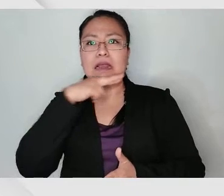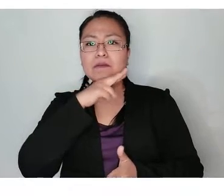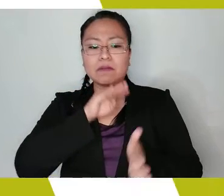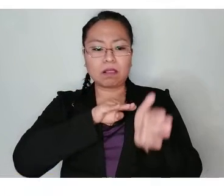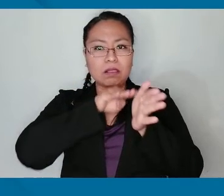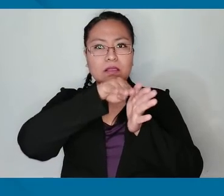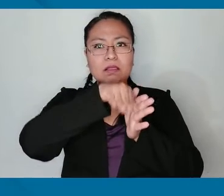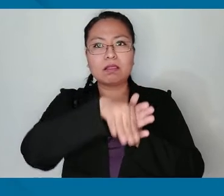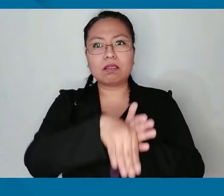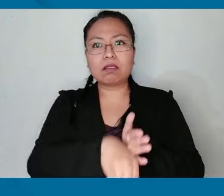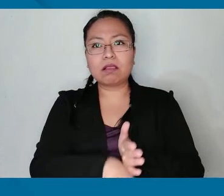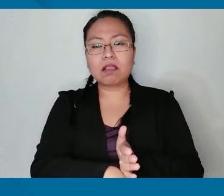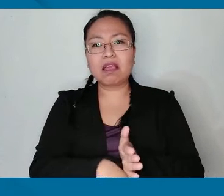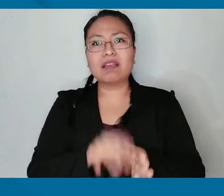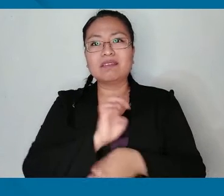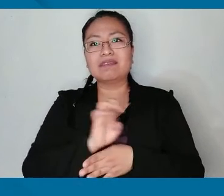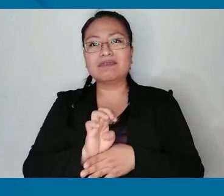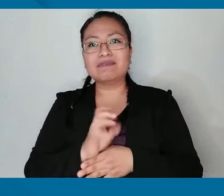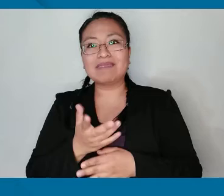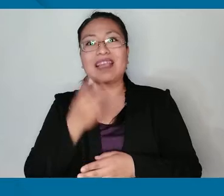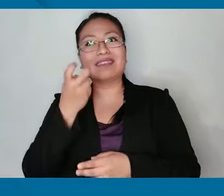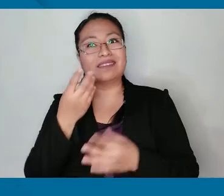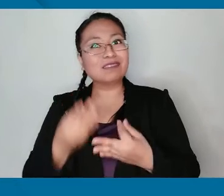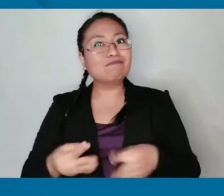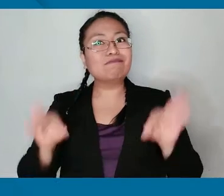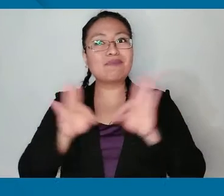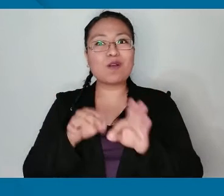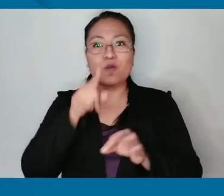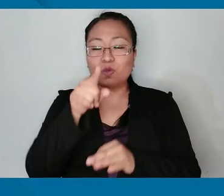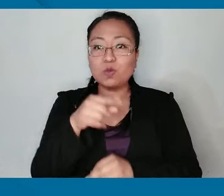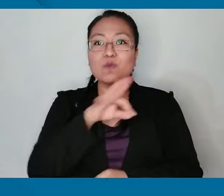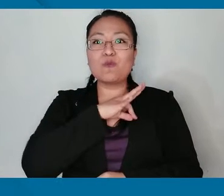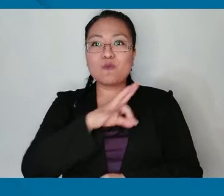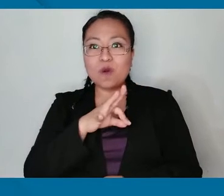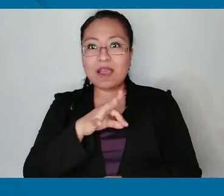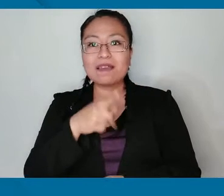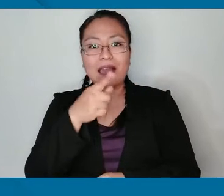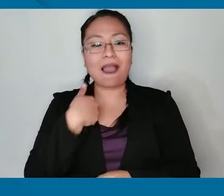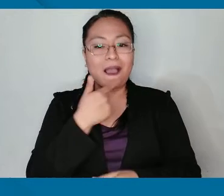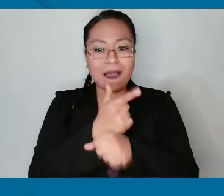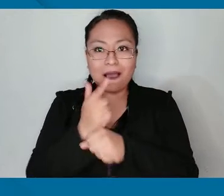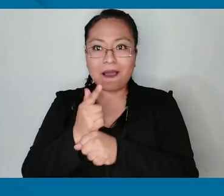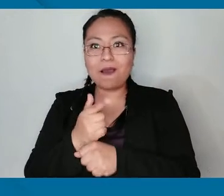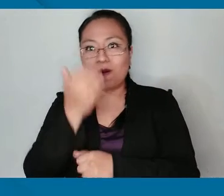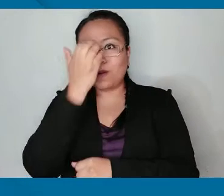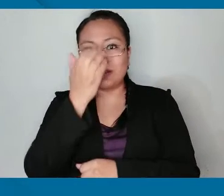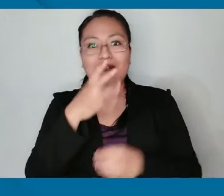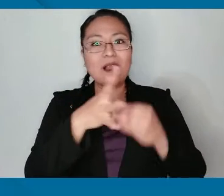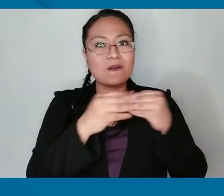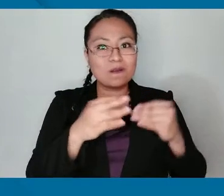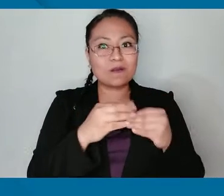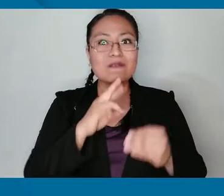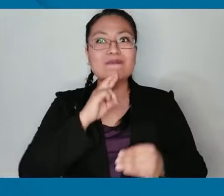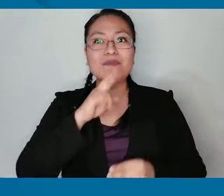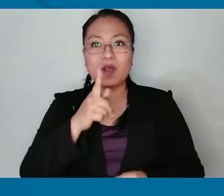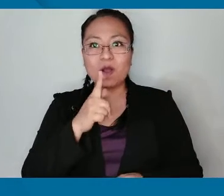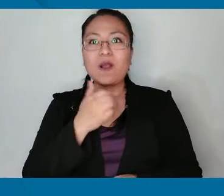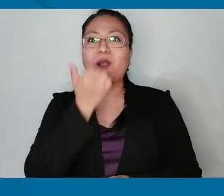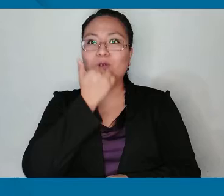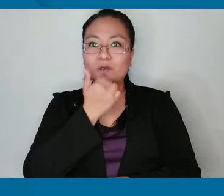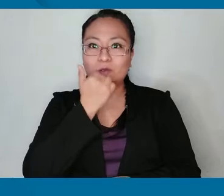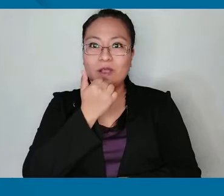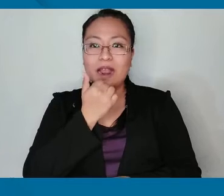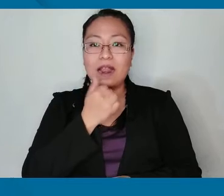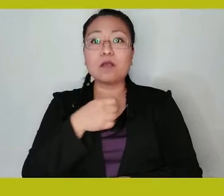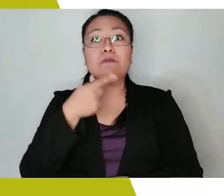rápido. Esta es la importancia de consumir la fruta como tal y